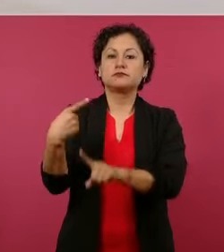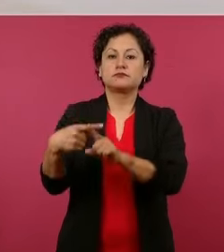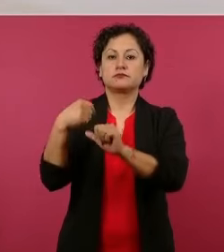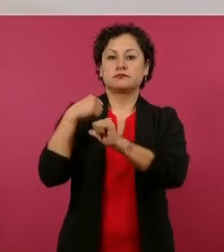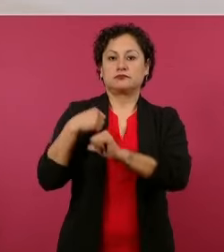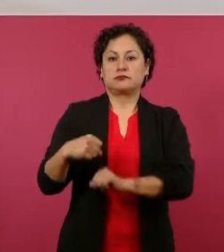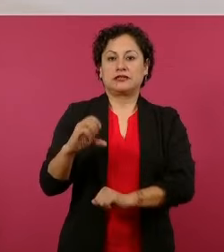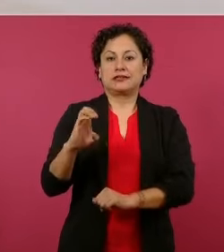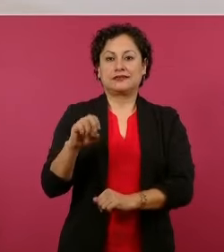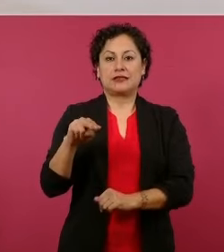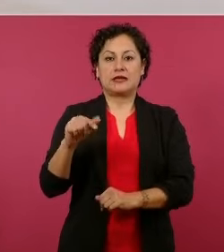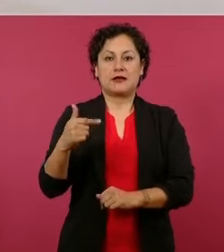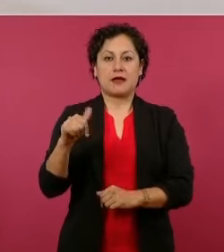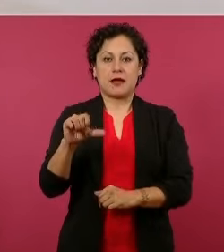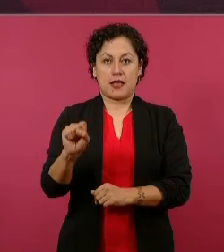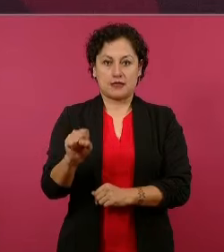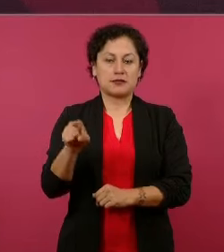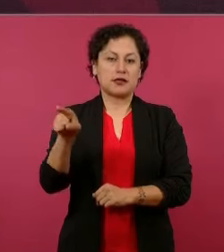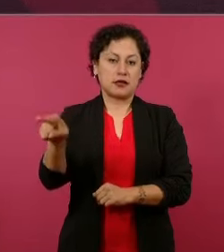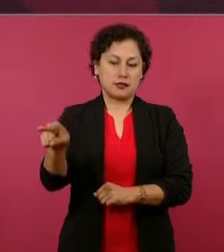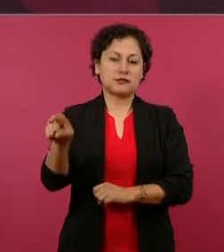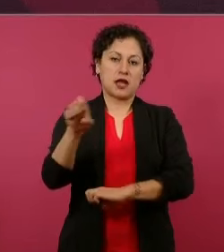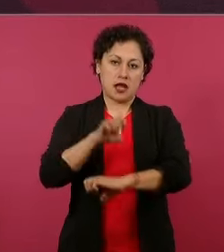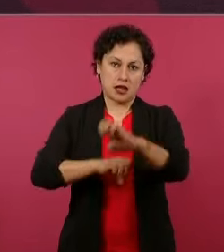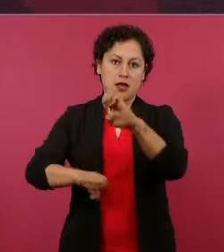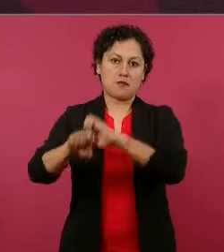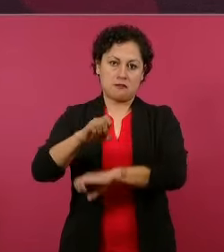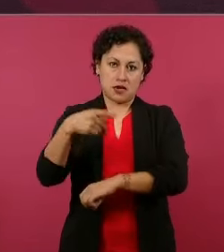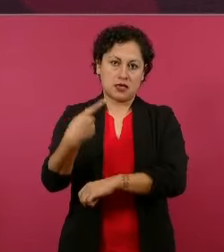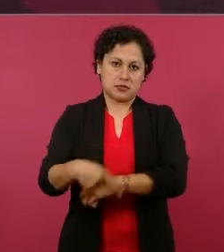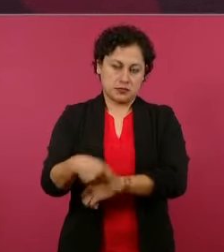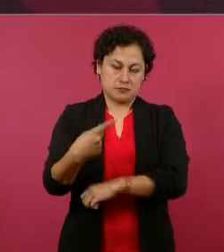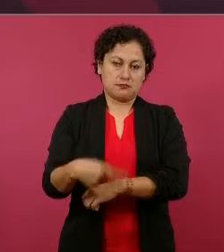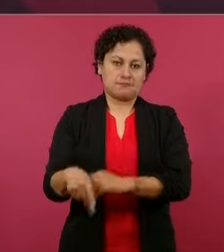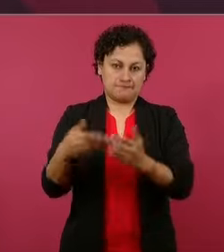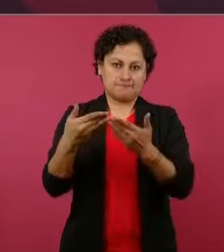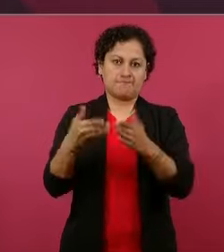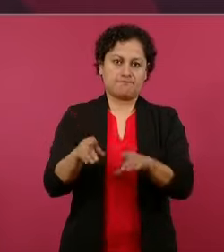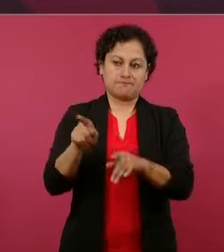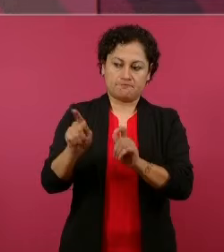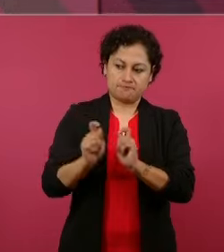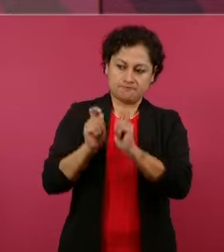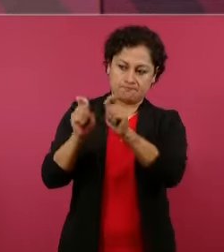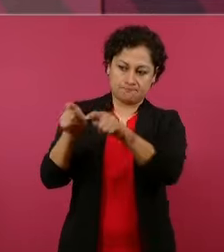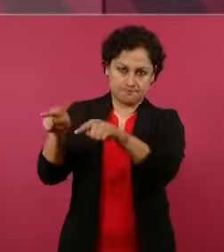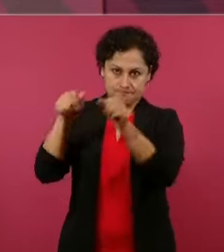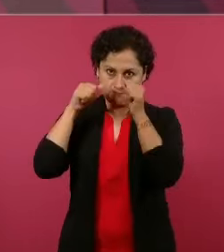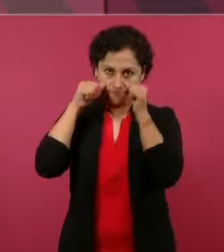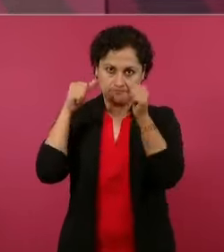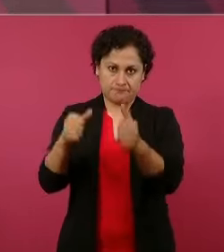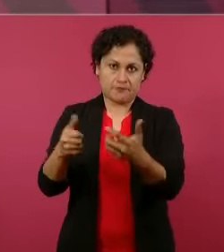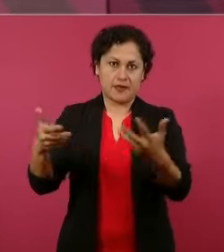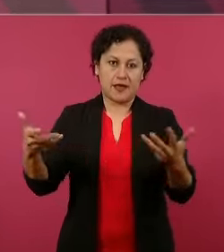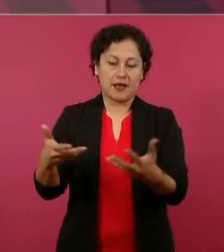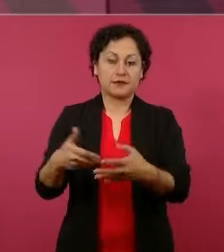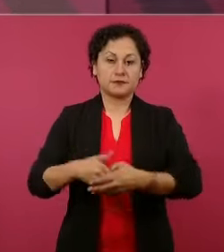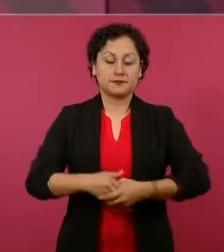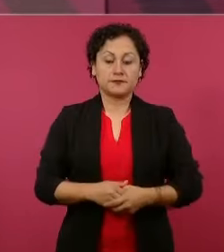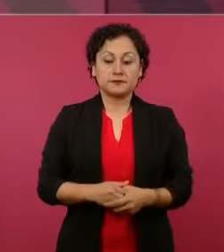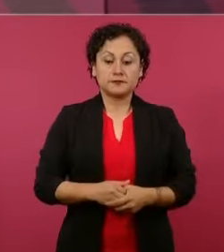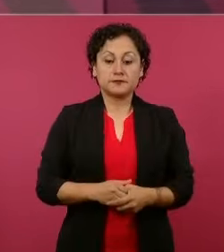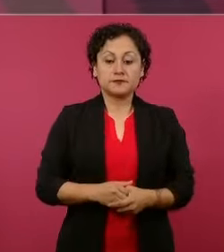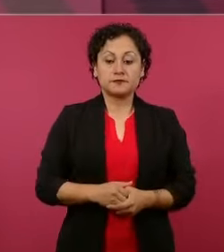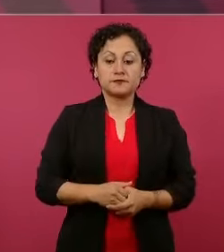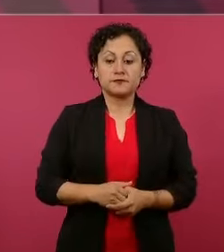que es una empresa pública ya está a cargo de ese proyecto eh